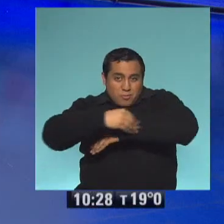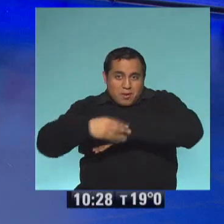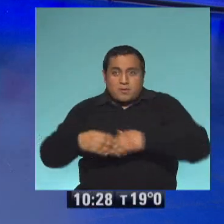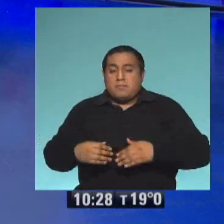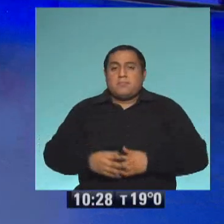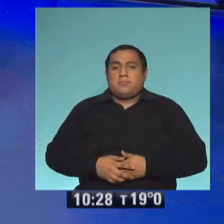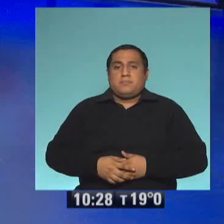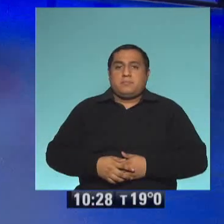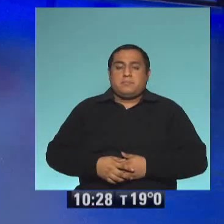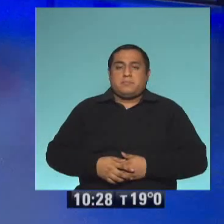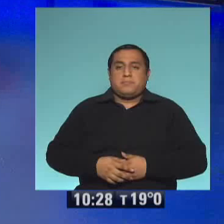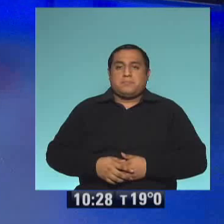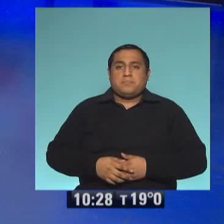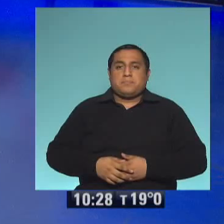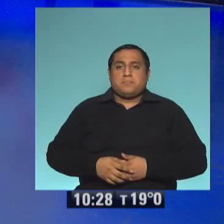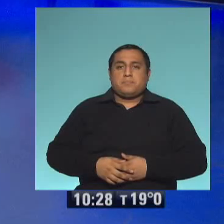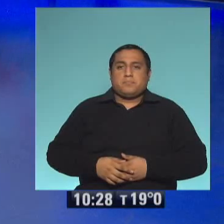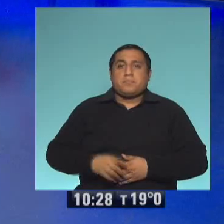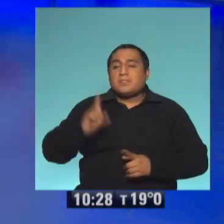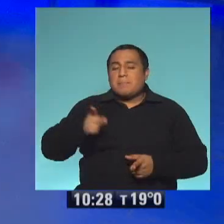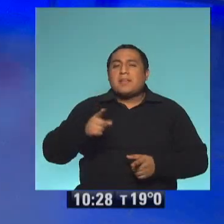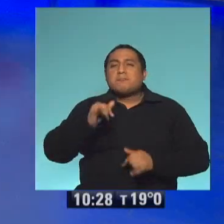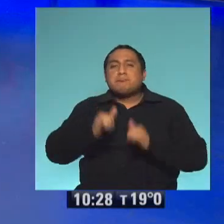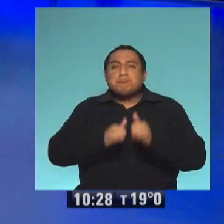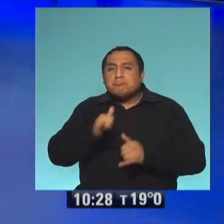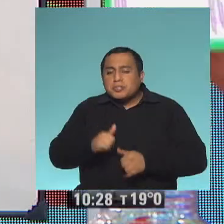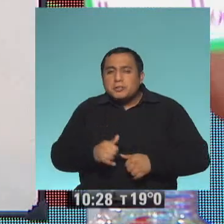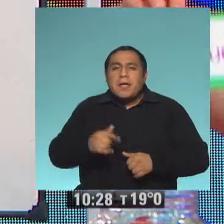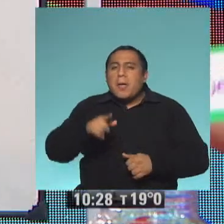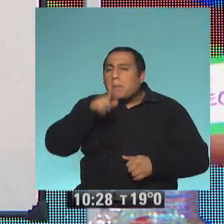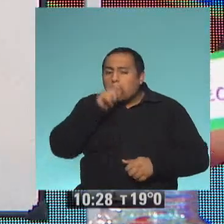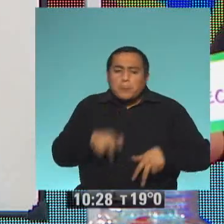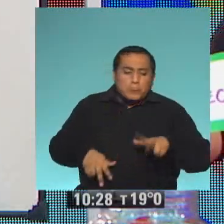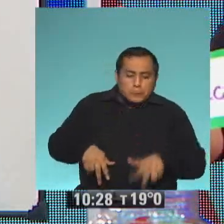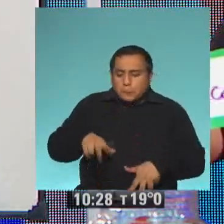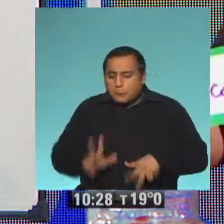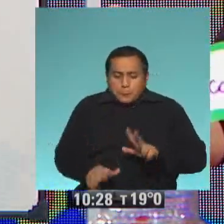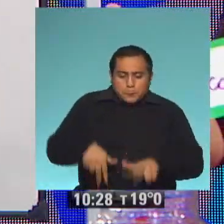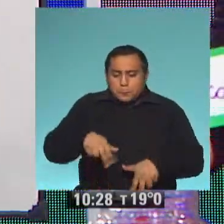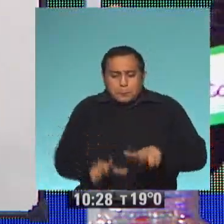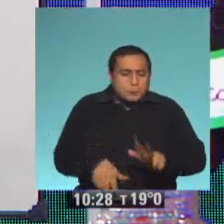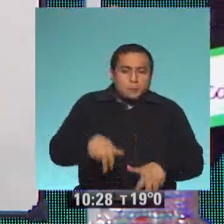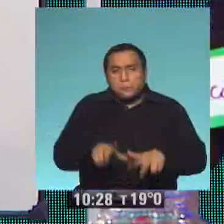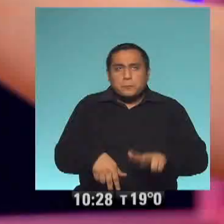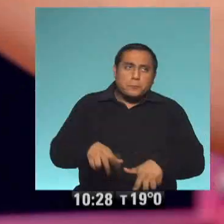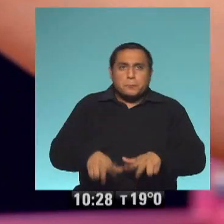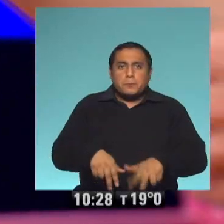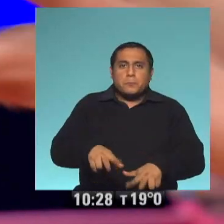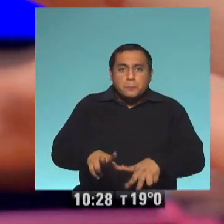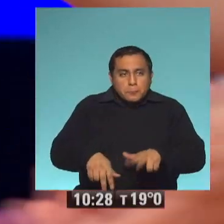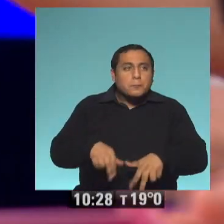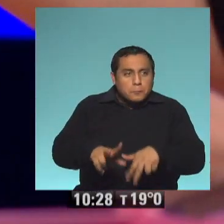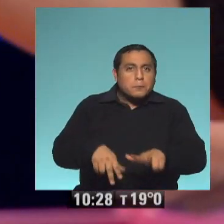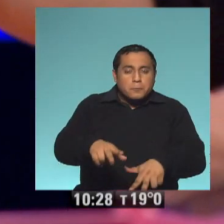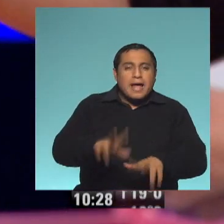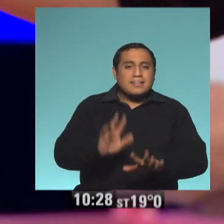también. Bípedo. Y su andar bípedo. Sí, alguna vez hablamos de las huellas que dejan, ¿no? Sí. Caminan en dos patas y mueven la cabeza. Huesos.